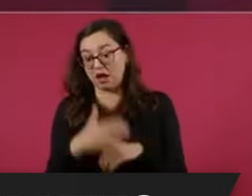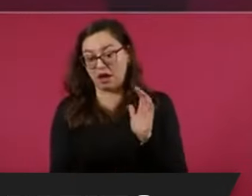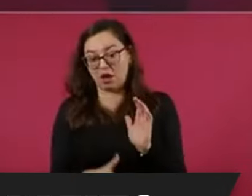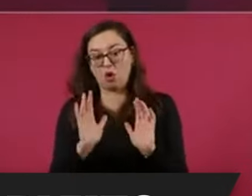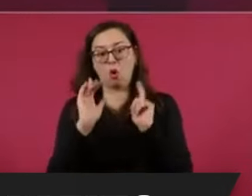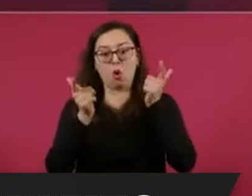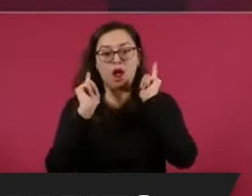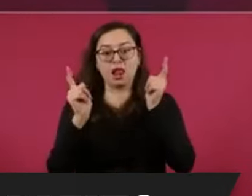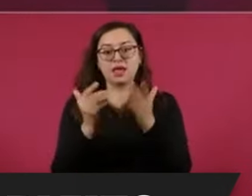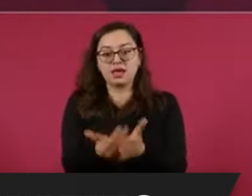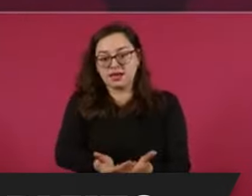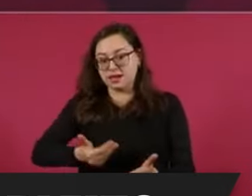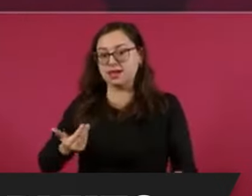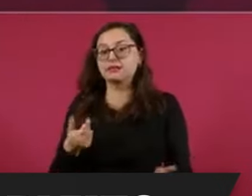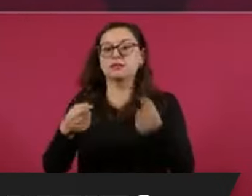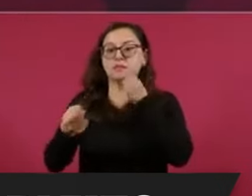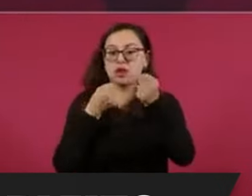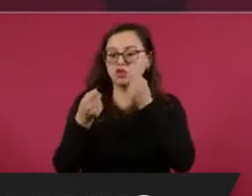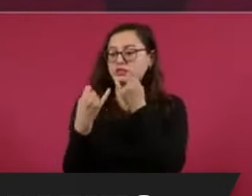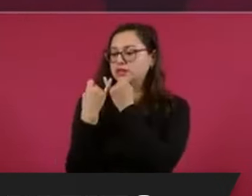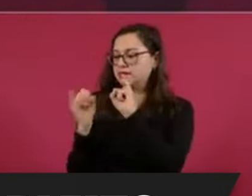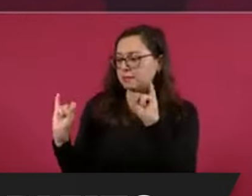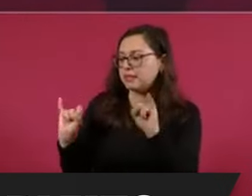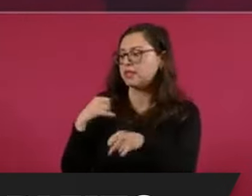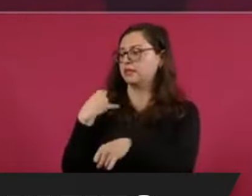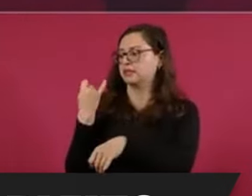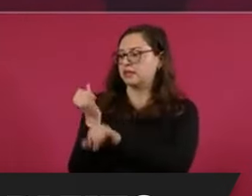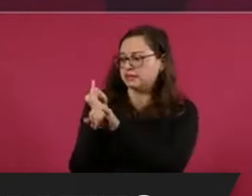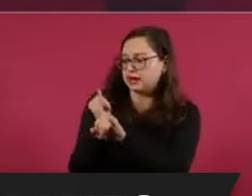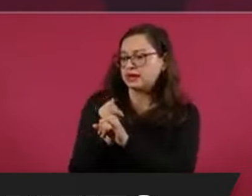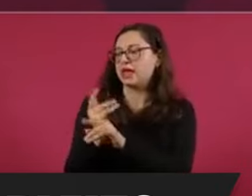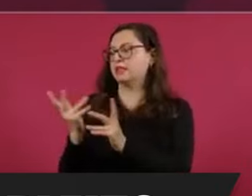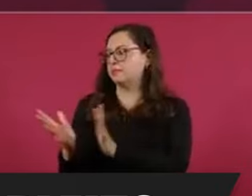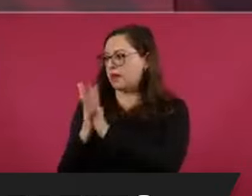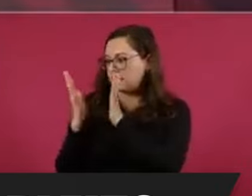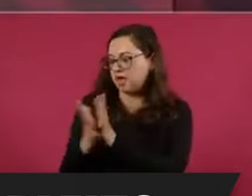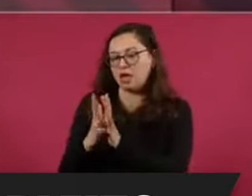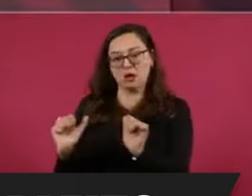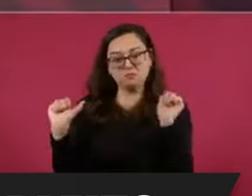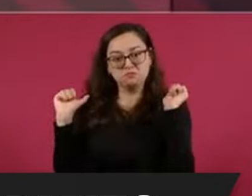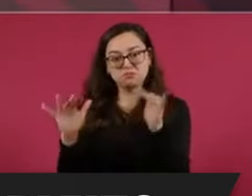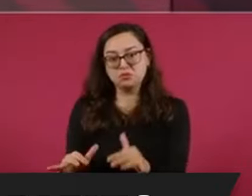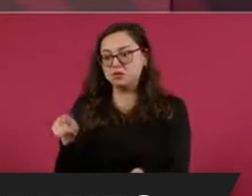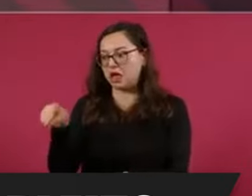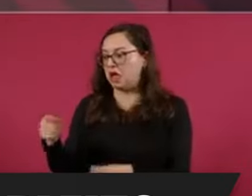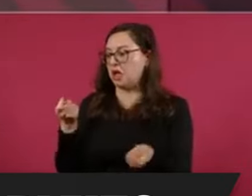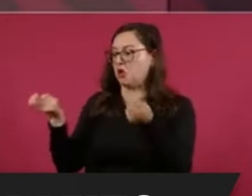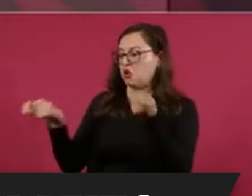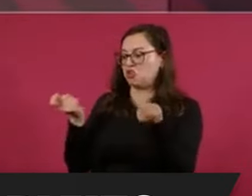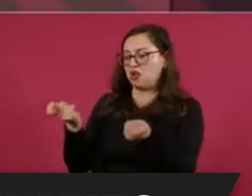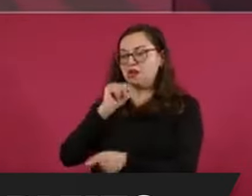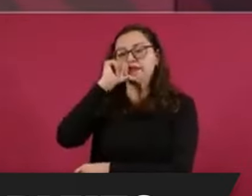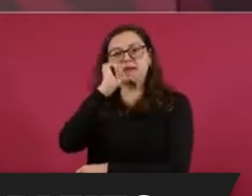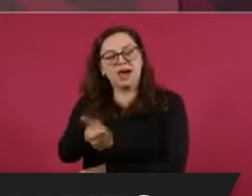los que interactúan en redes sociales y medios independientes, no controlados por los